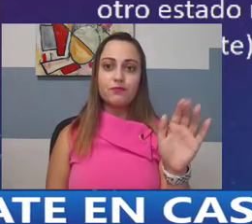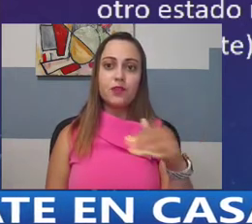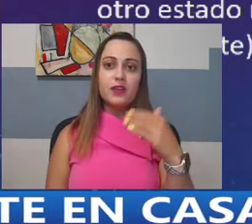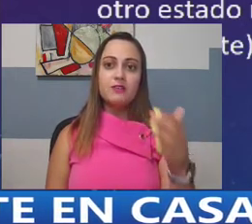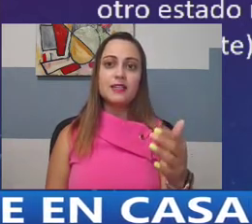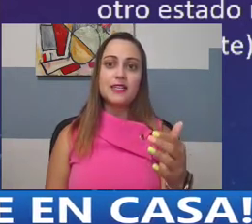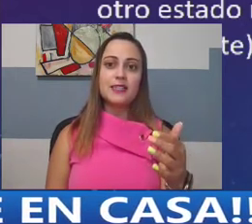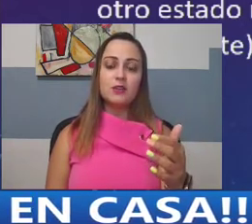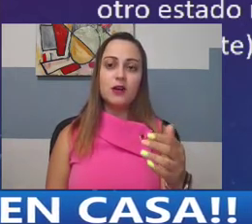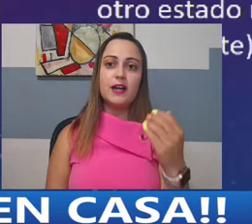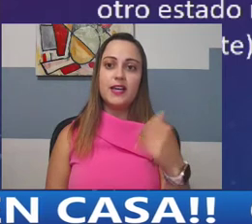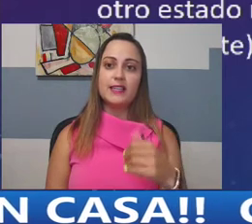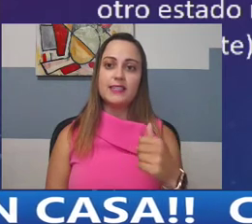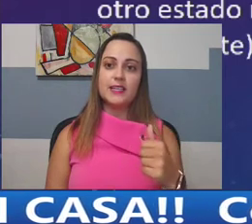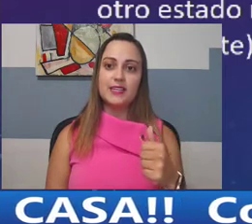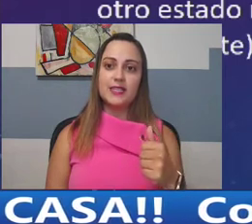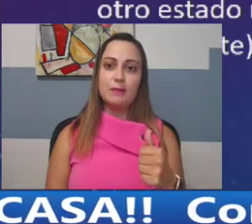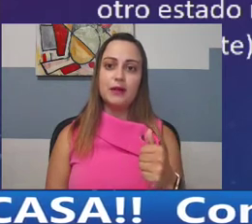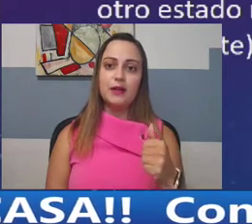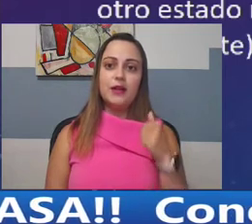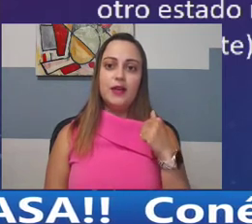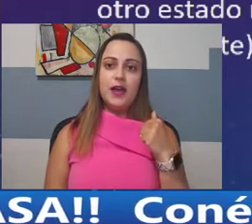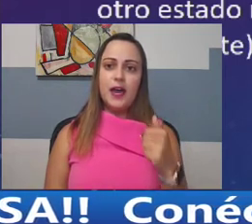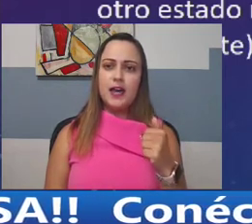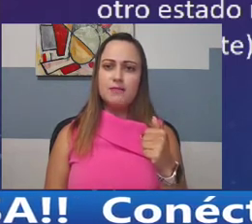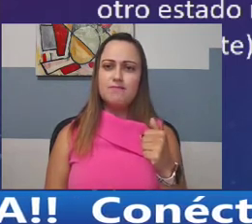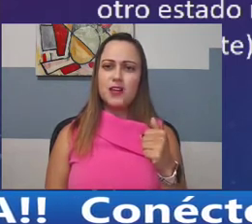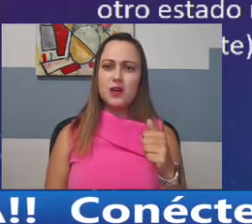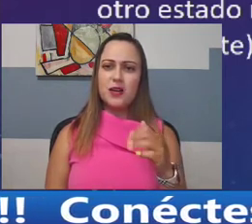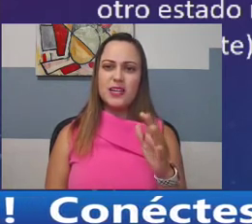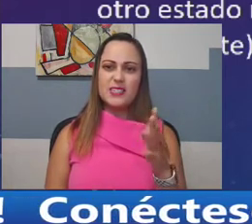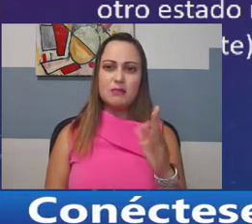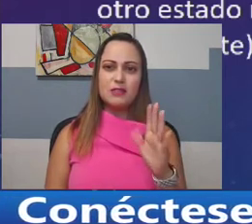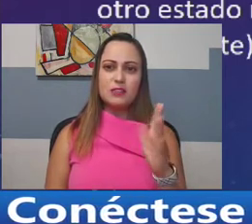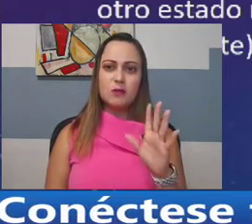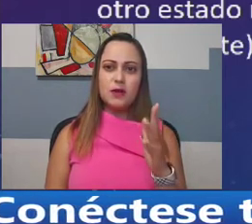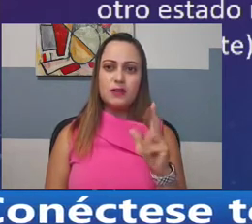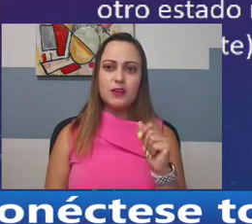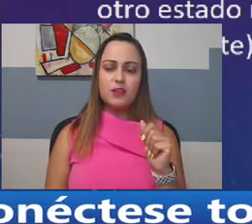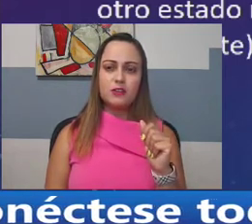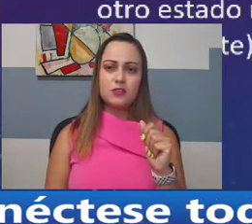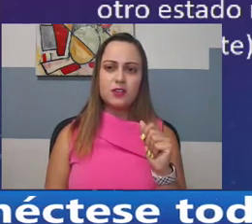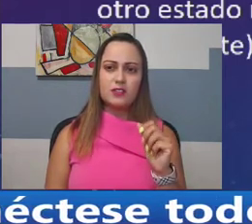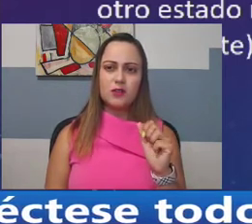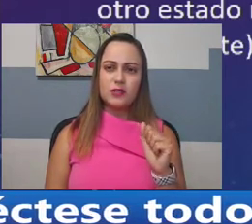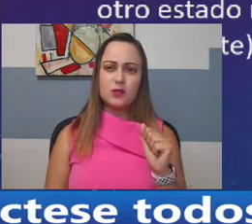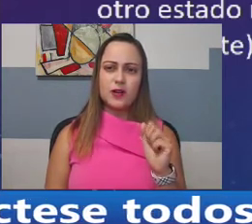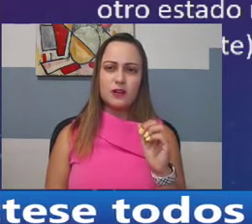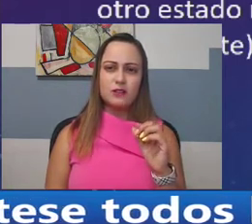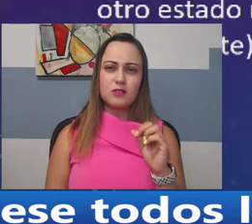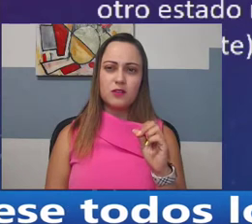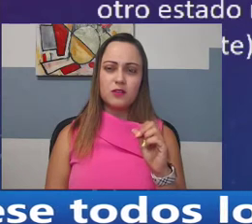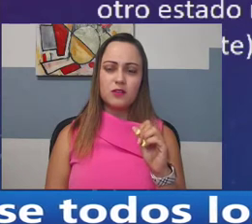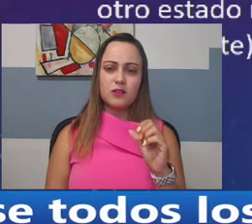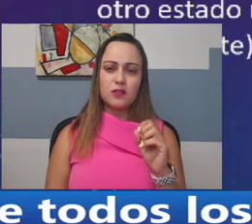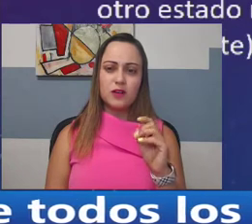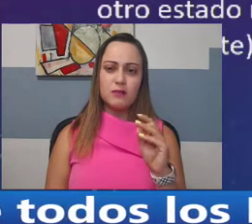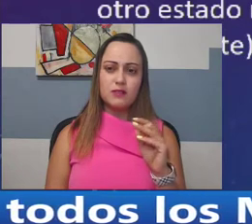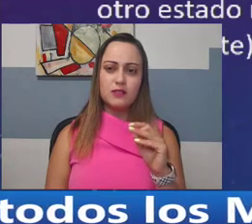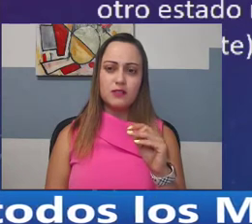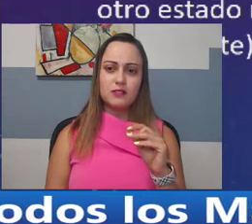cita y vas a este lugar y haces el examen. Creo que el examen se toma entre dos o tres horas, Juan Carlos.